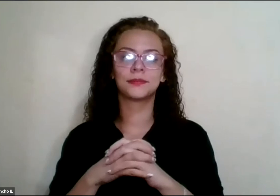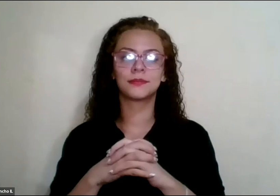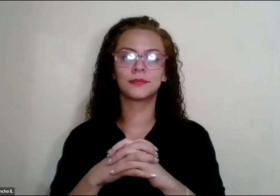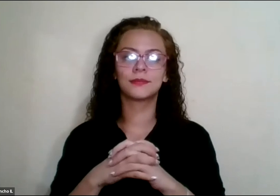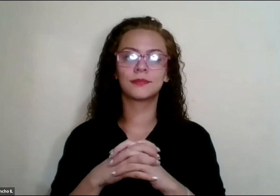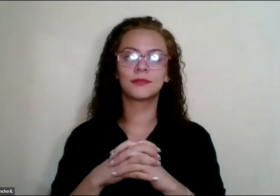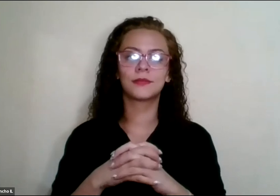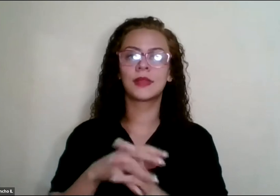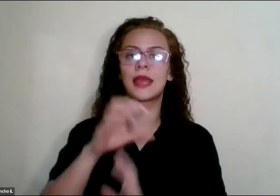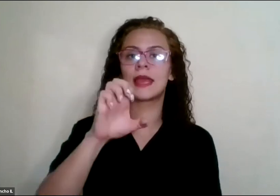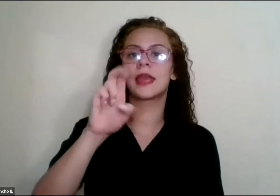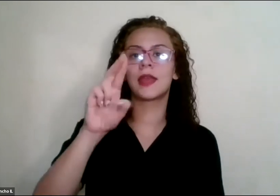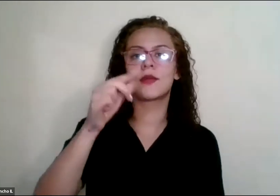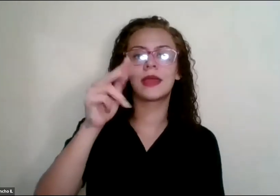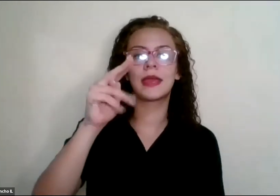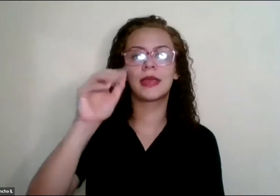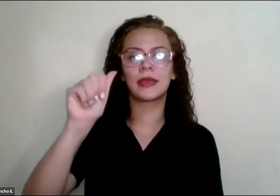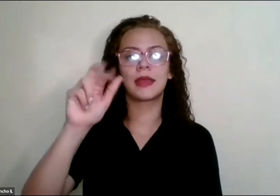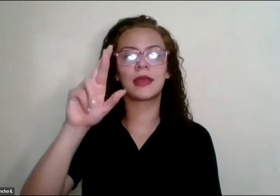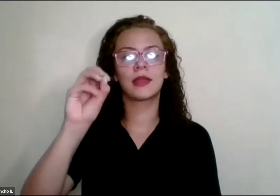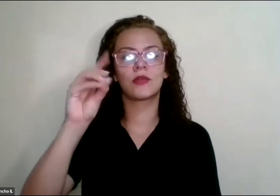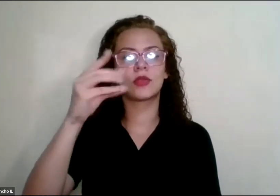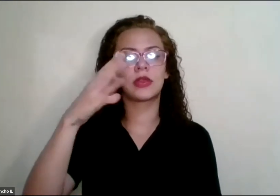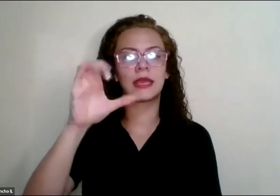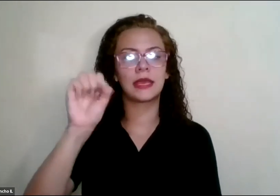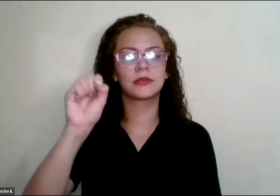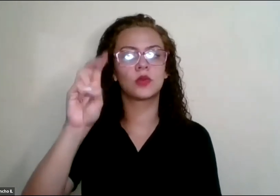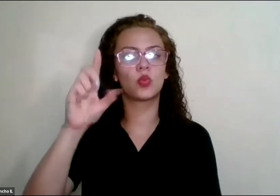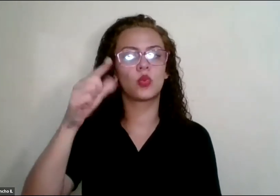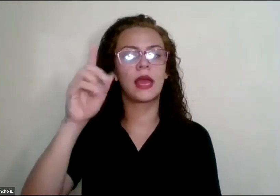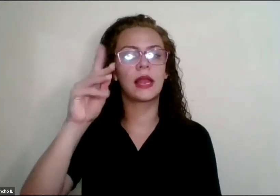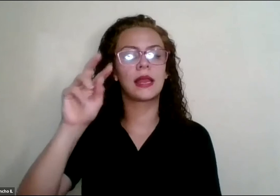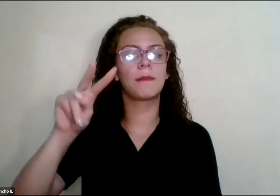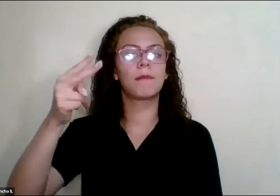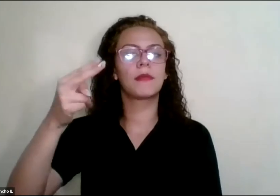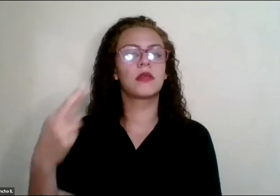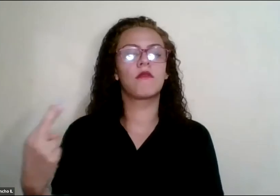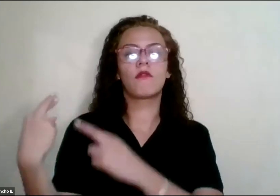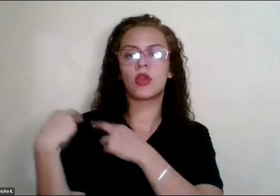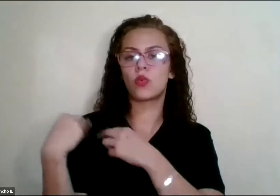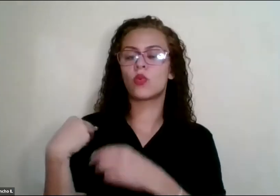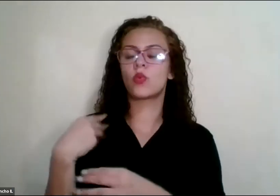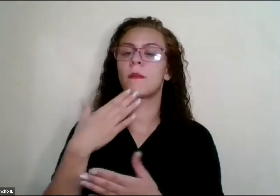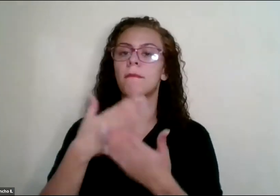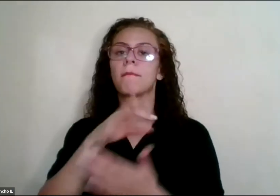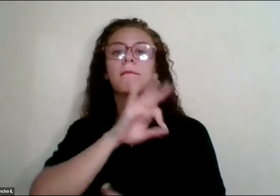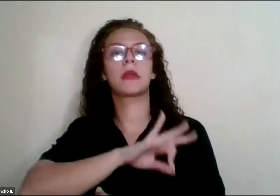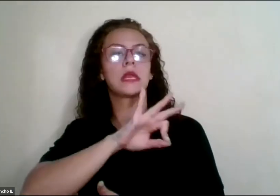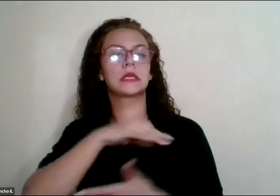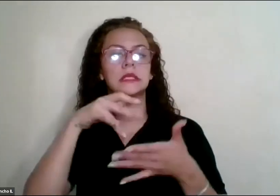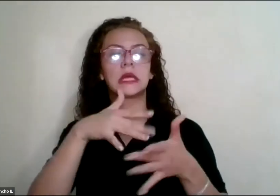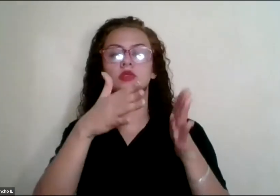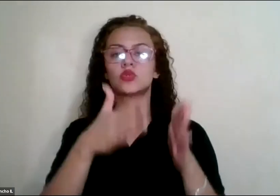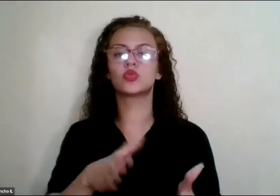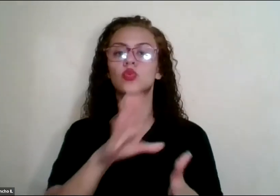doña Eugenia Rodríguez Ugalde, la vicerrectora de Bienestar Estudiantil y